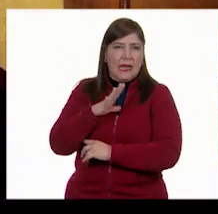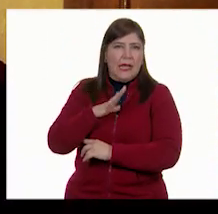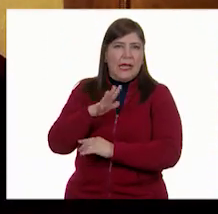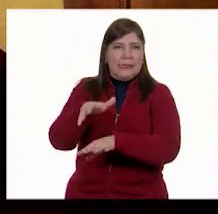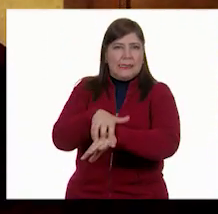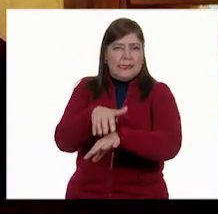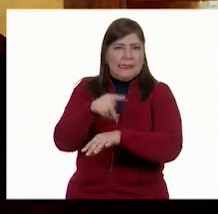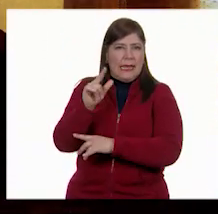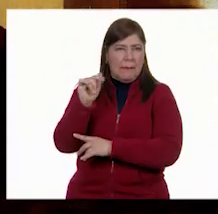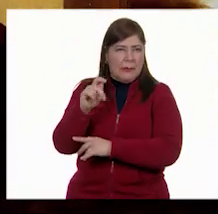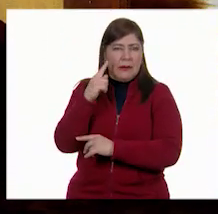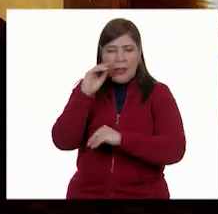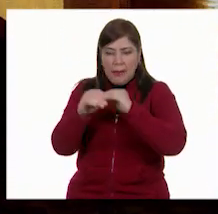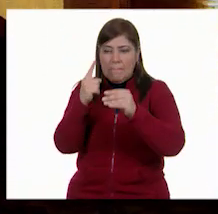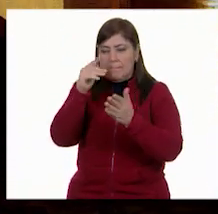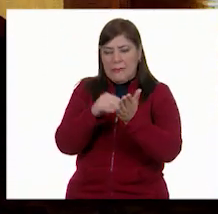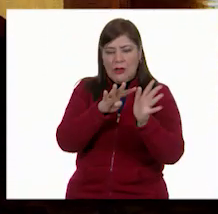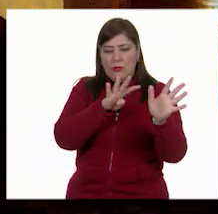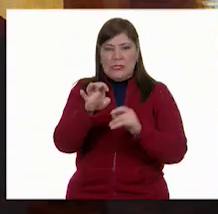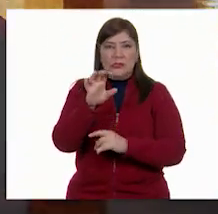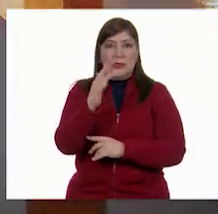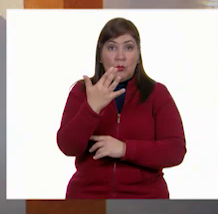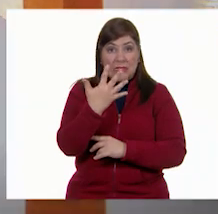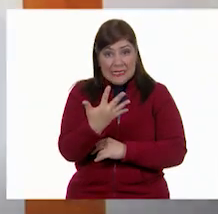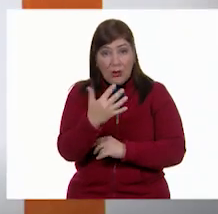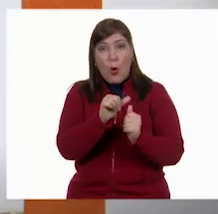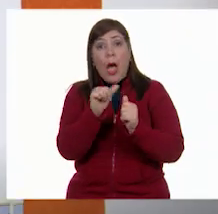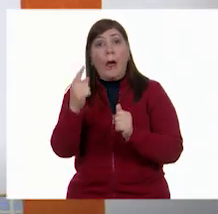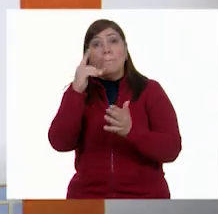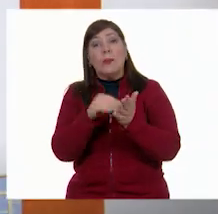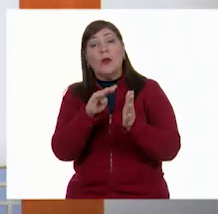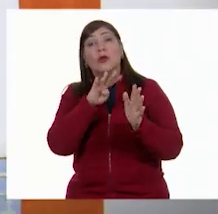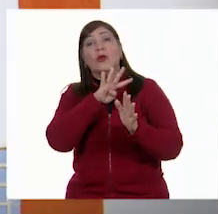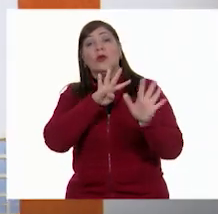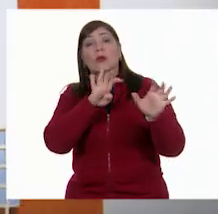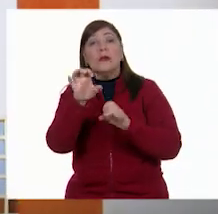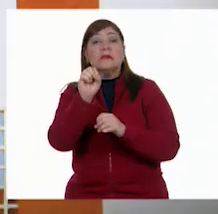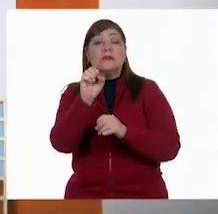entre 1955 y 1960.